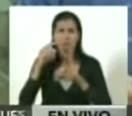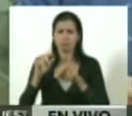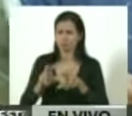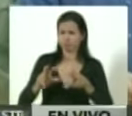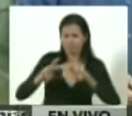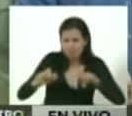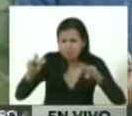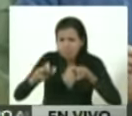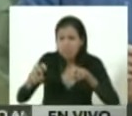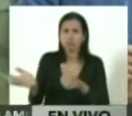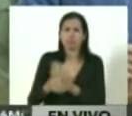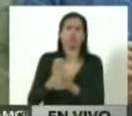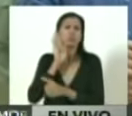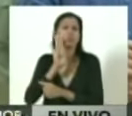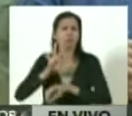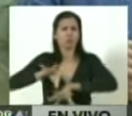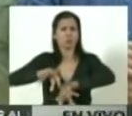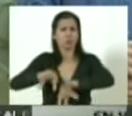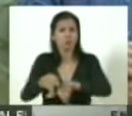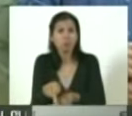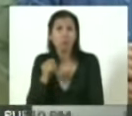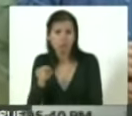hechos graves de corrupción,